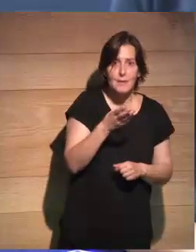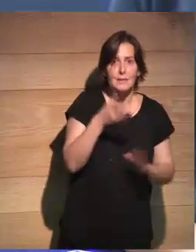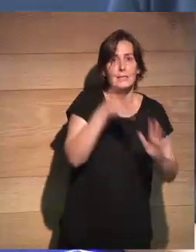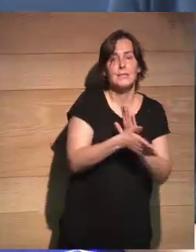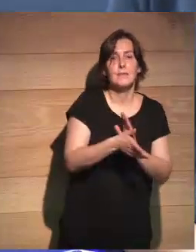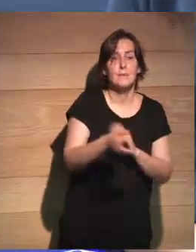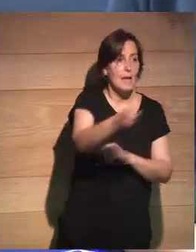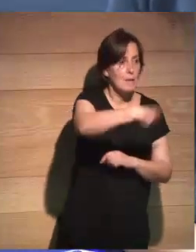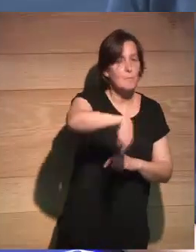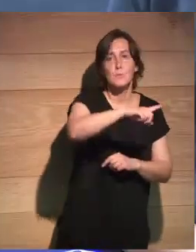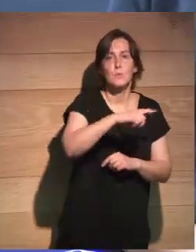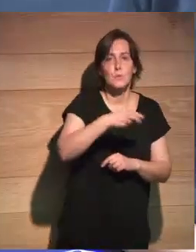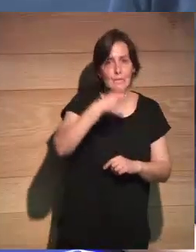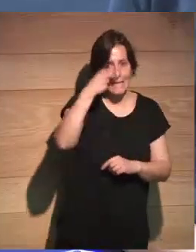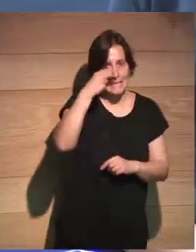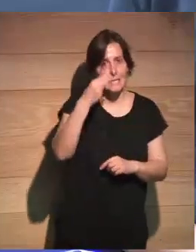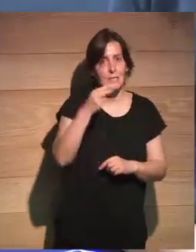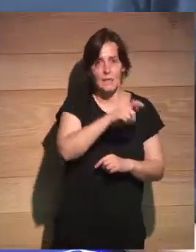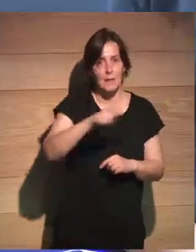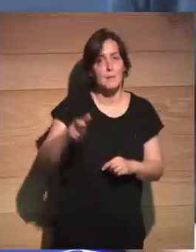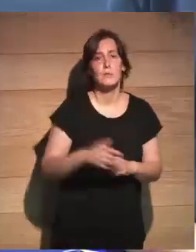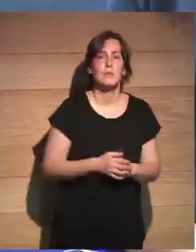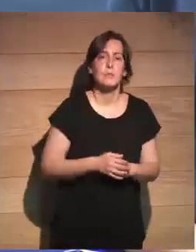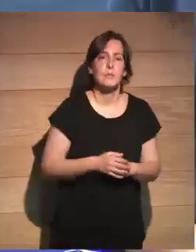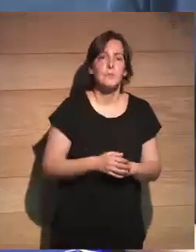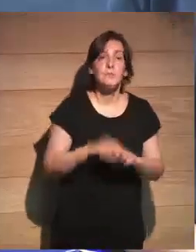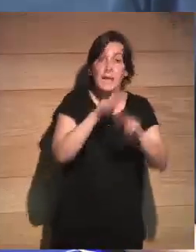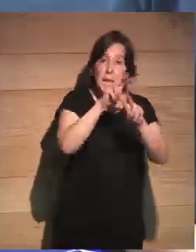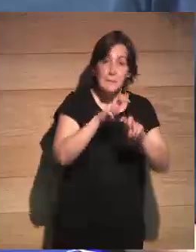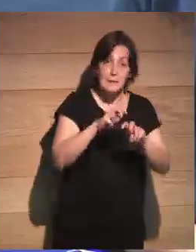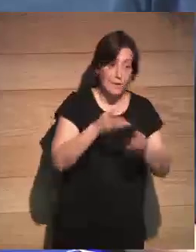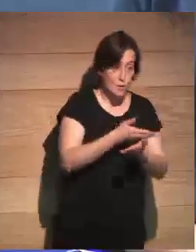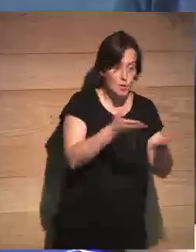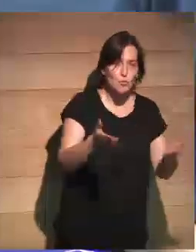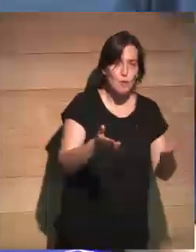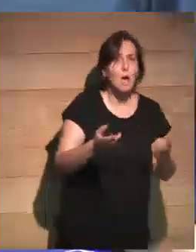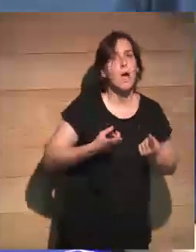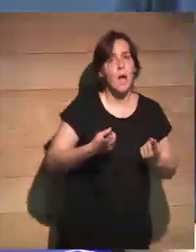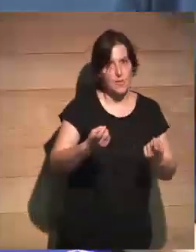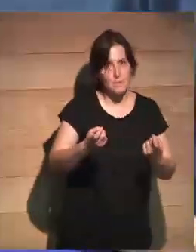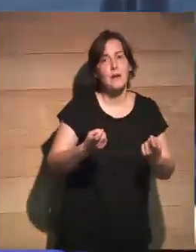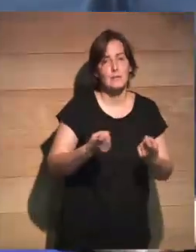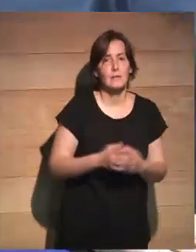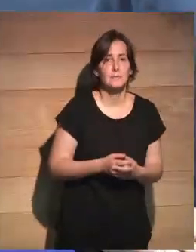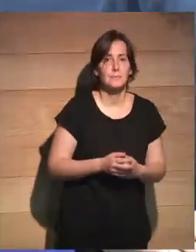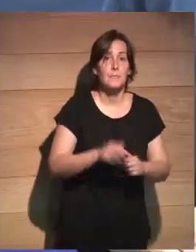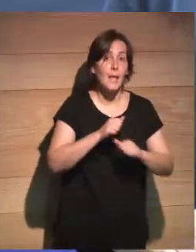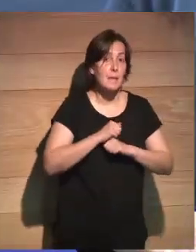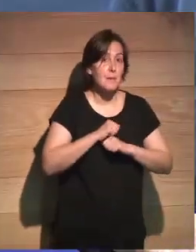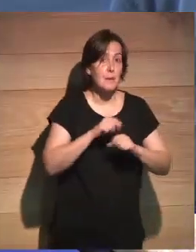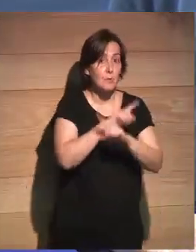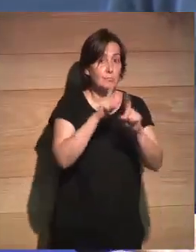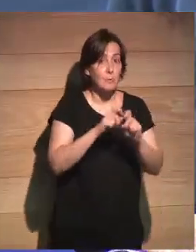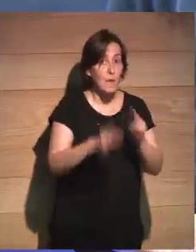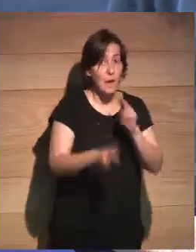todos ustedes interesan a la gente, que sus investigaciones son imprescindibles. Esperamos encontrar